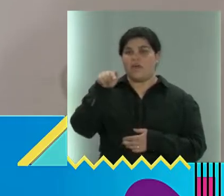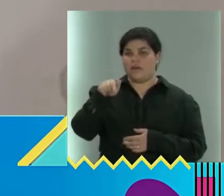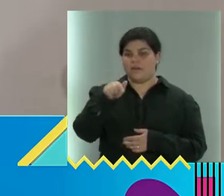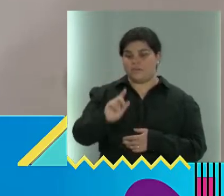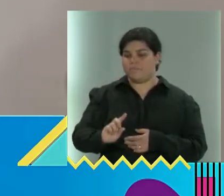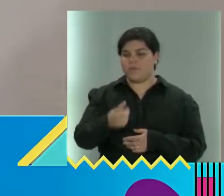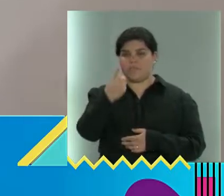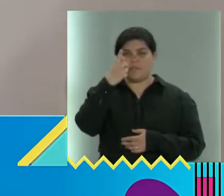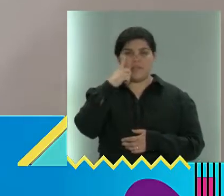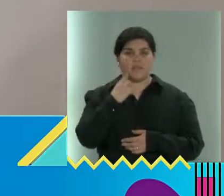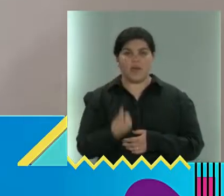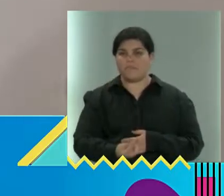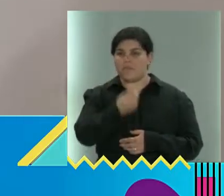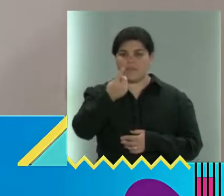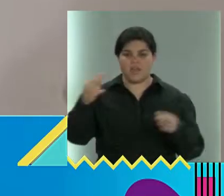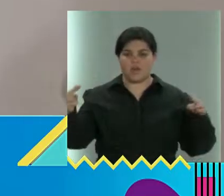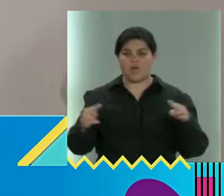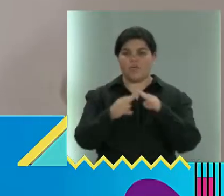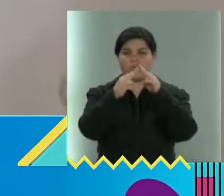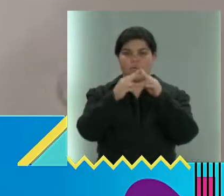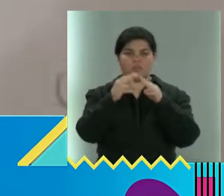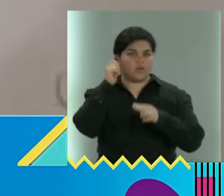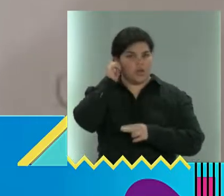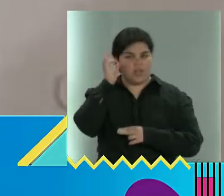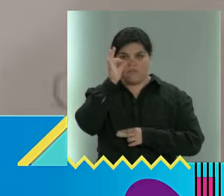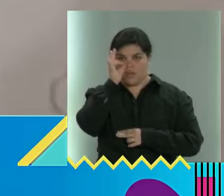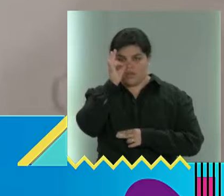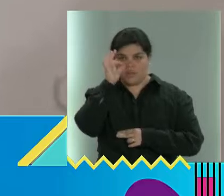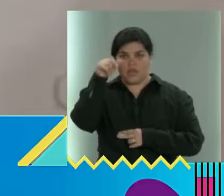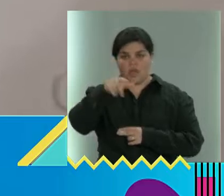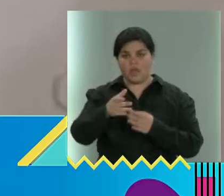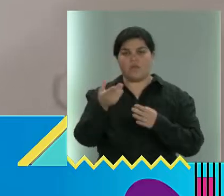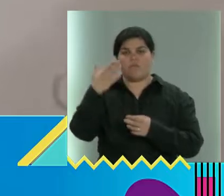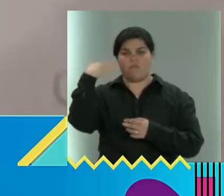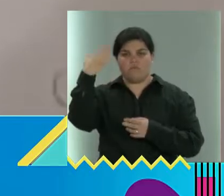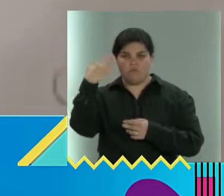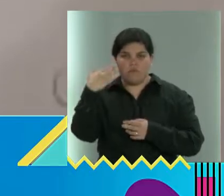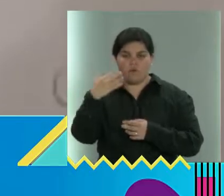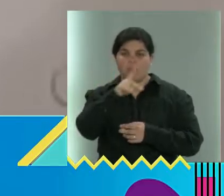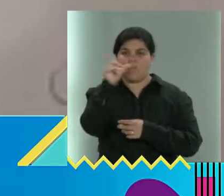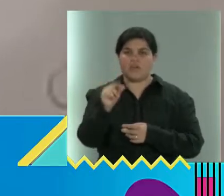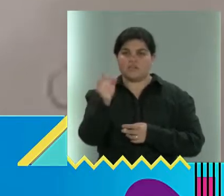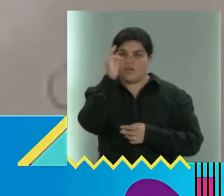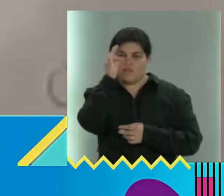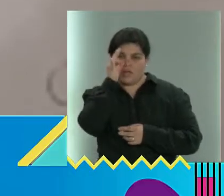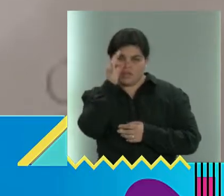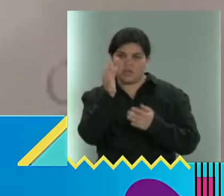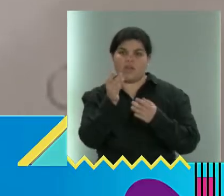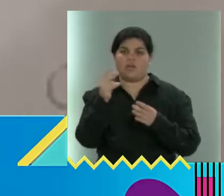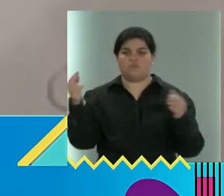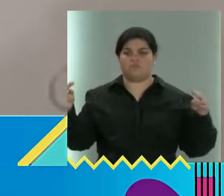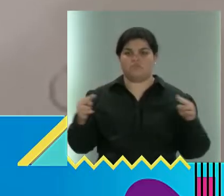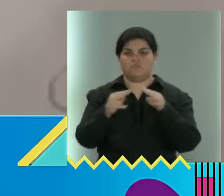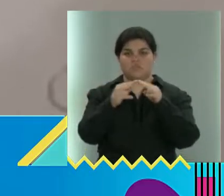primera jornada del G20, este foro, ¿no es cierto?, donde se reúnen diferentes países, más de 20 países, con diferentes tipos